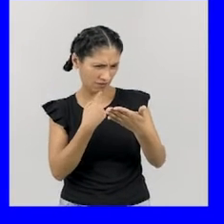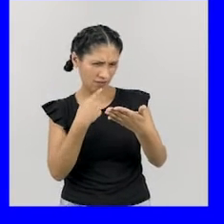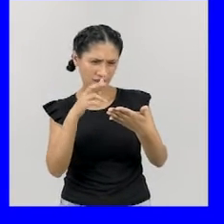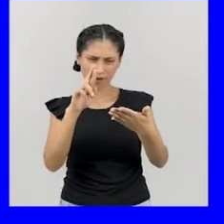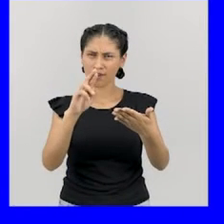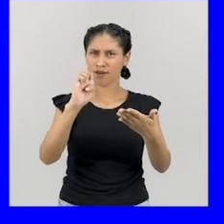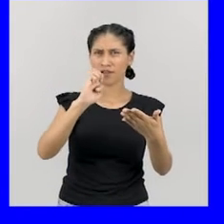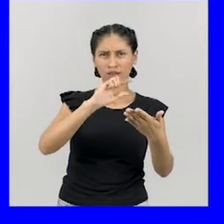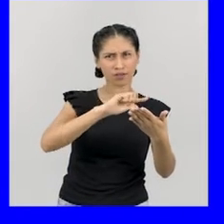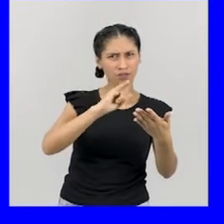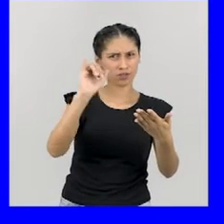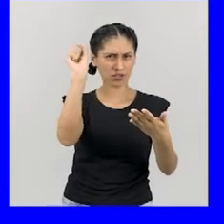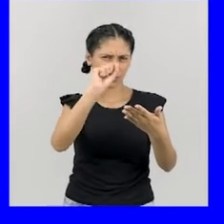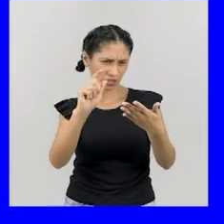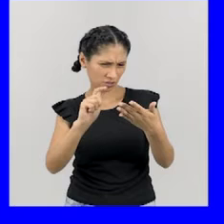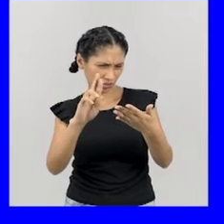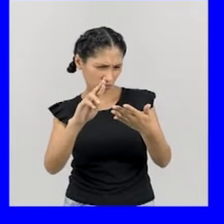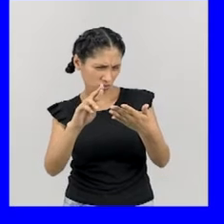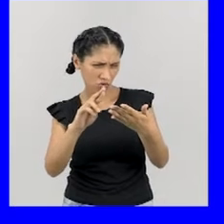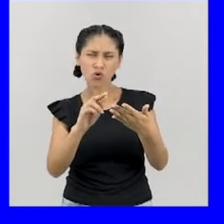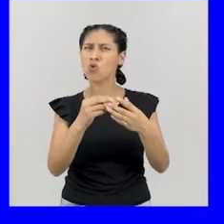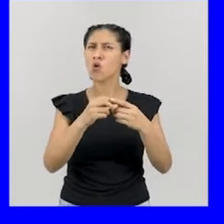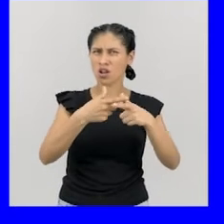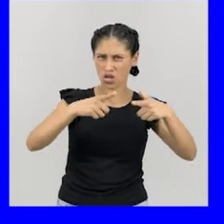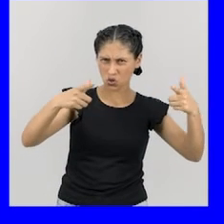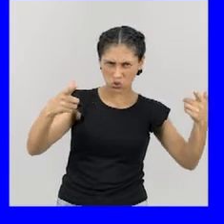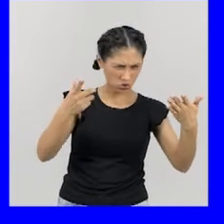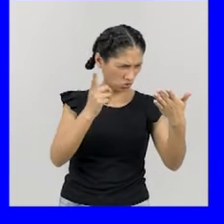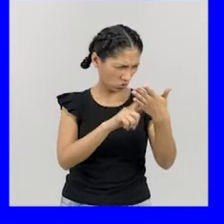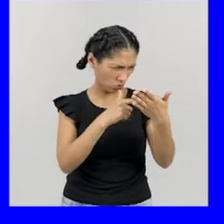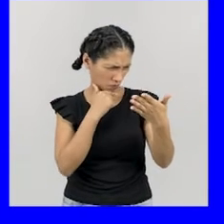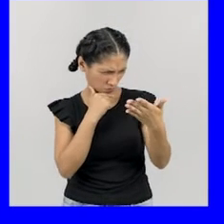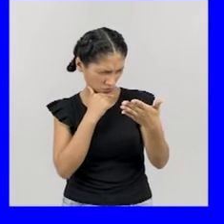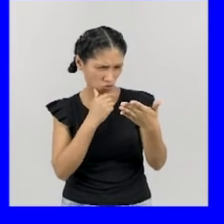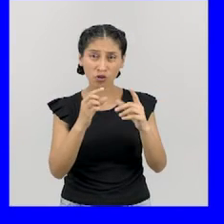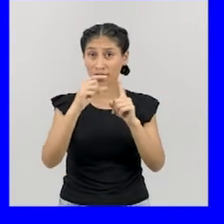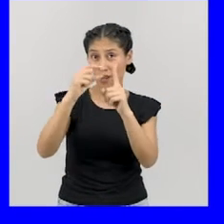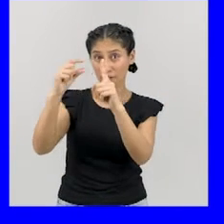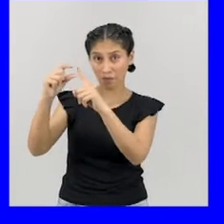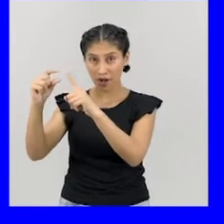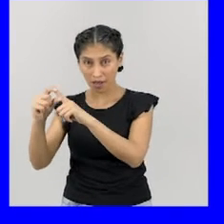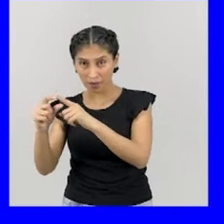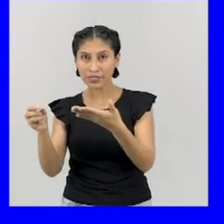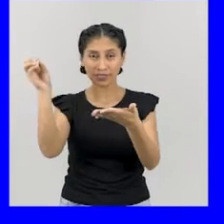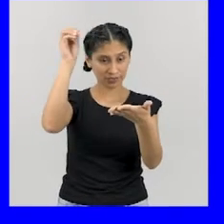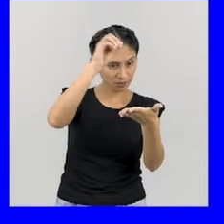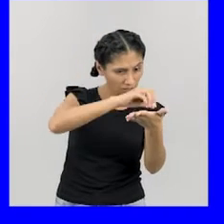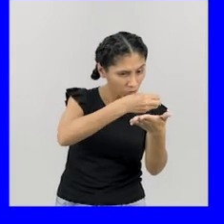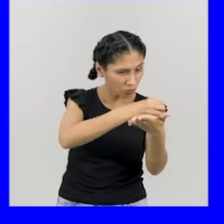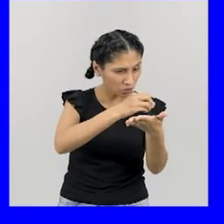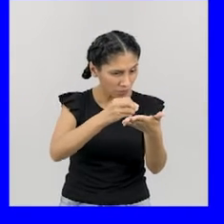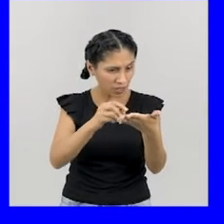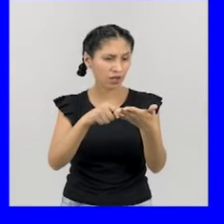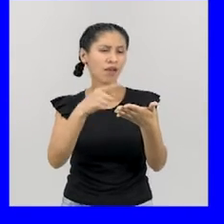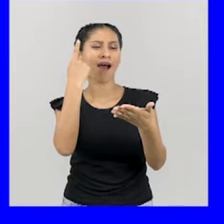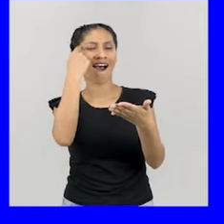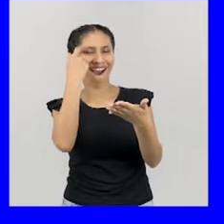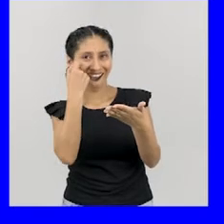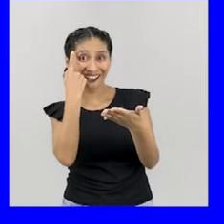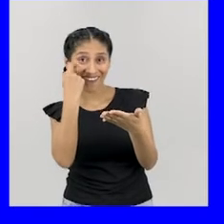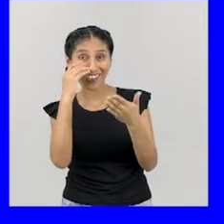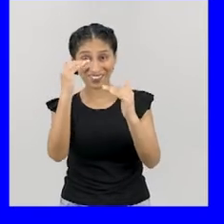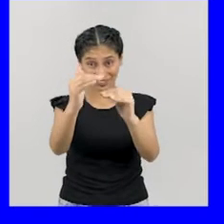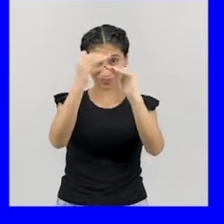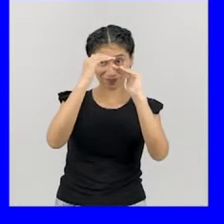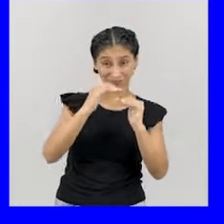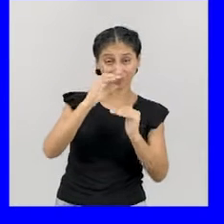lingüístico, es decir, son las palabras que se van a emplear para que el texto sea adecuado a la situación de comunicación.